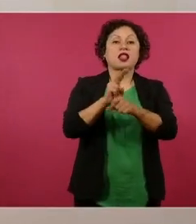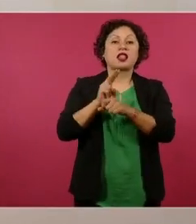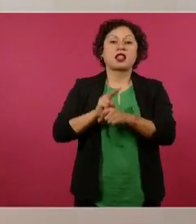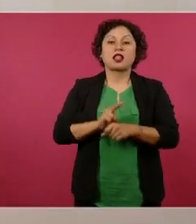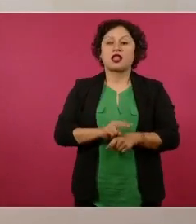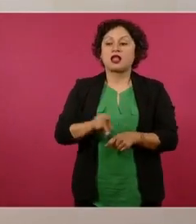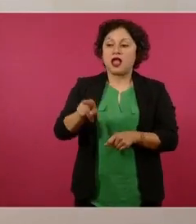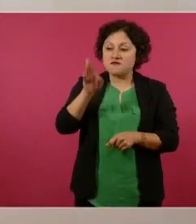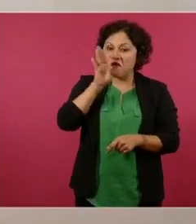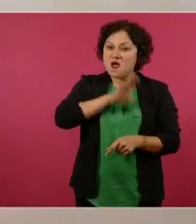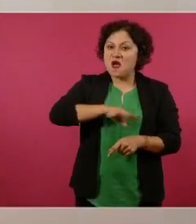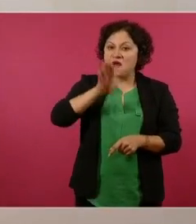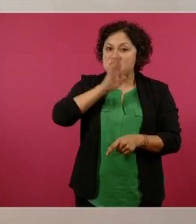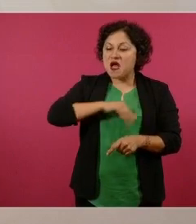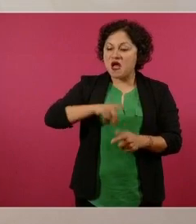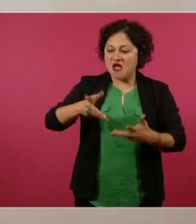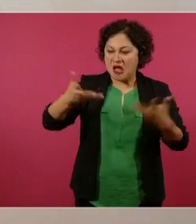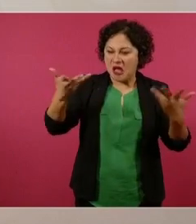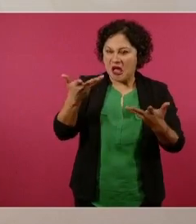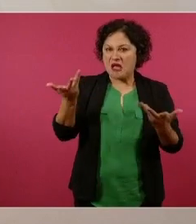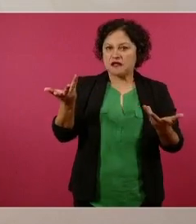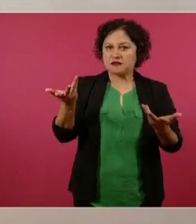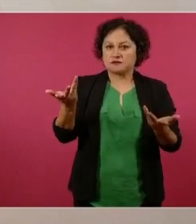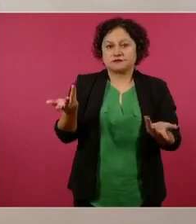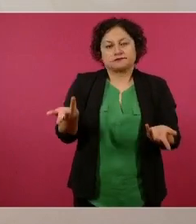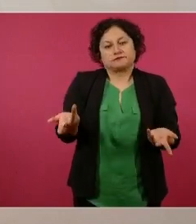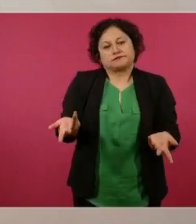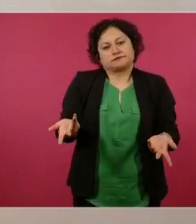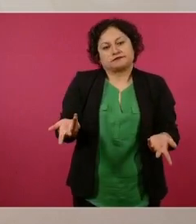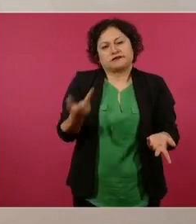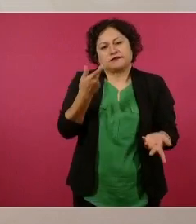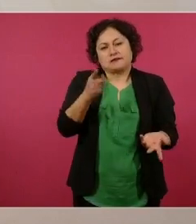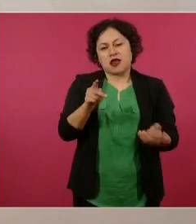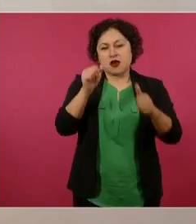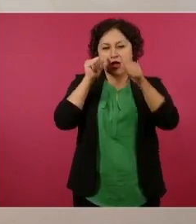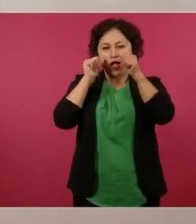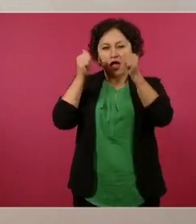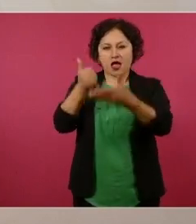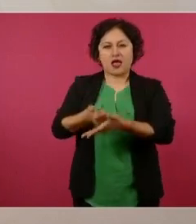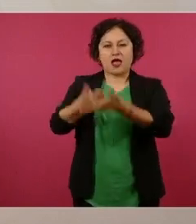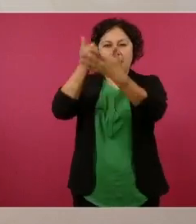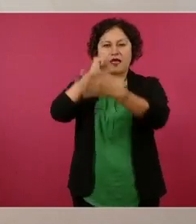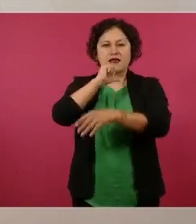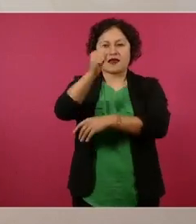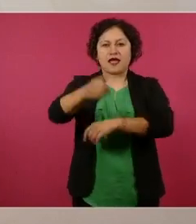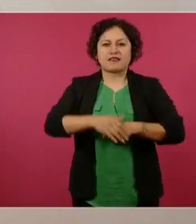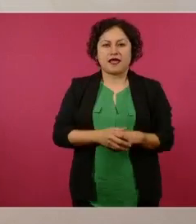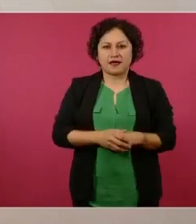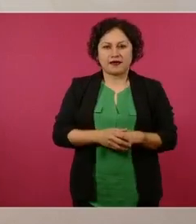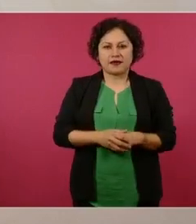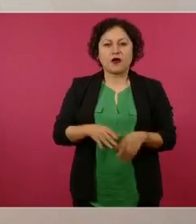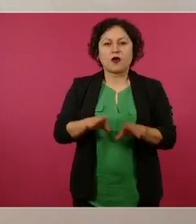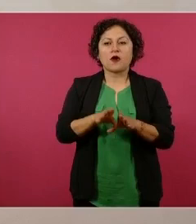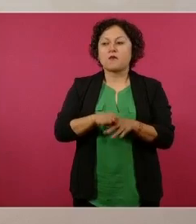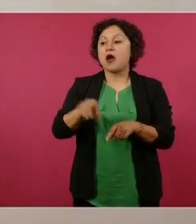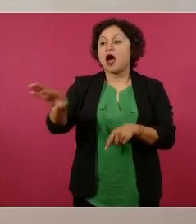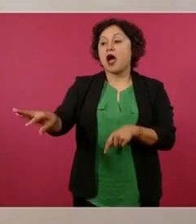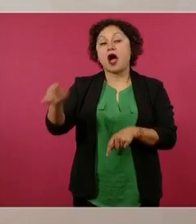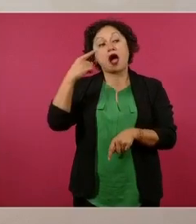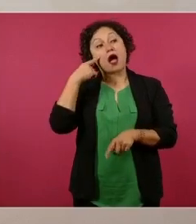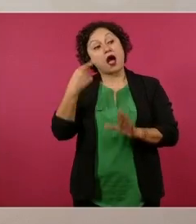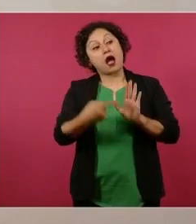halconcitos. Con el firme propósito de privatizar la